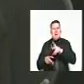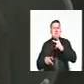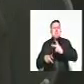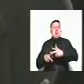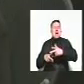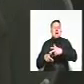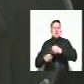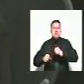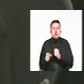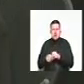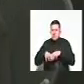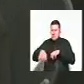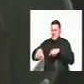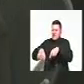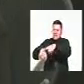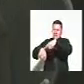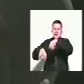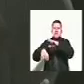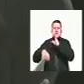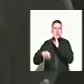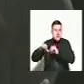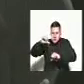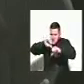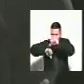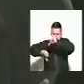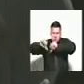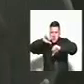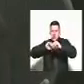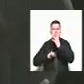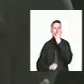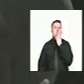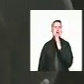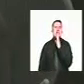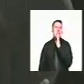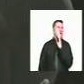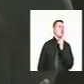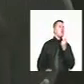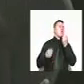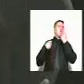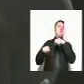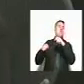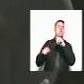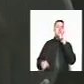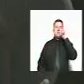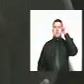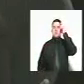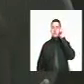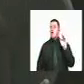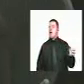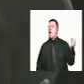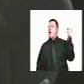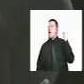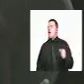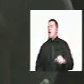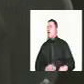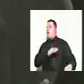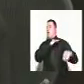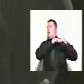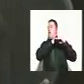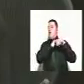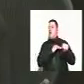país la producen y elaboran los narcoterroristas, a los que el gobierno ha puesto como